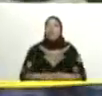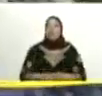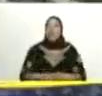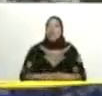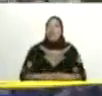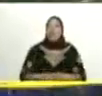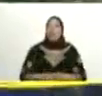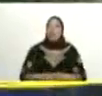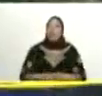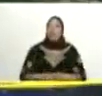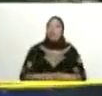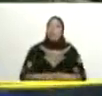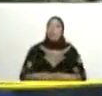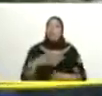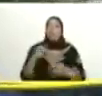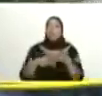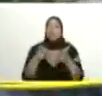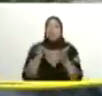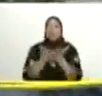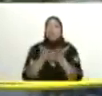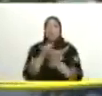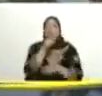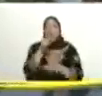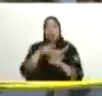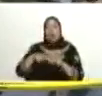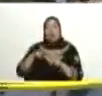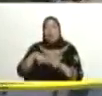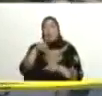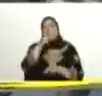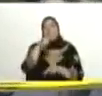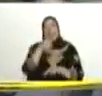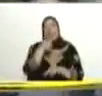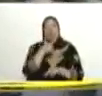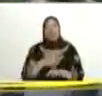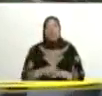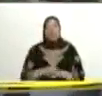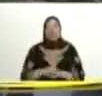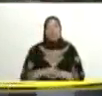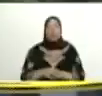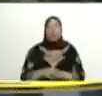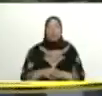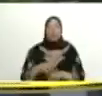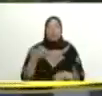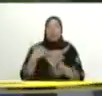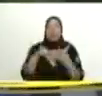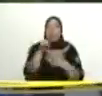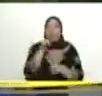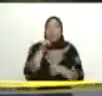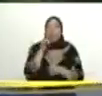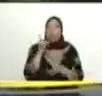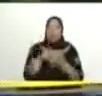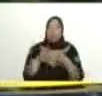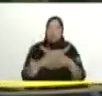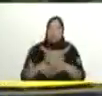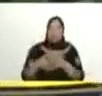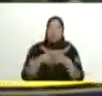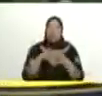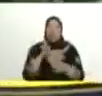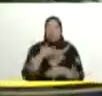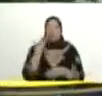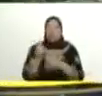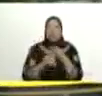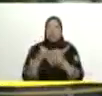promotora, está lactancia materna, dos bebés hermosísimos. Darío y Aysel, que están aquí, bueno,